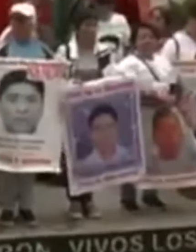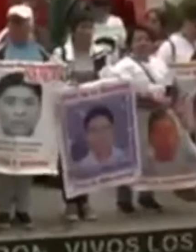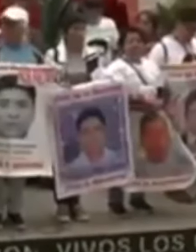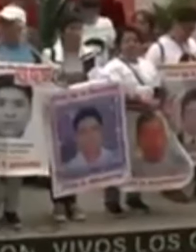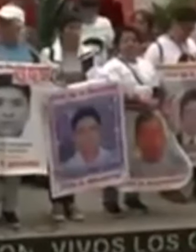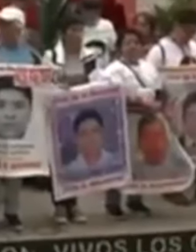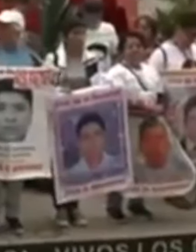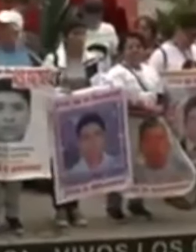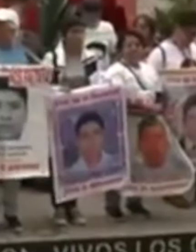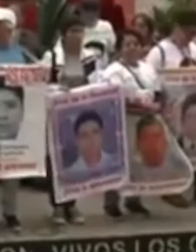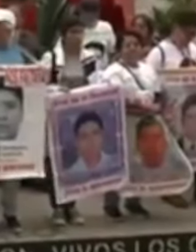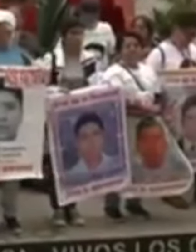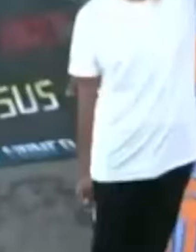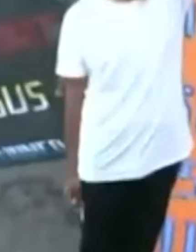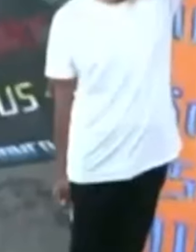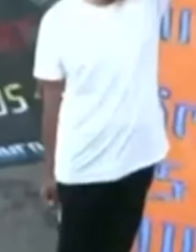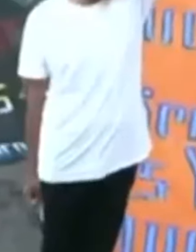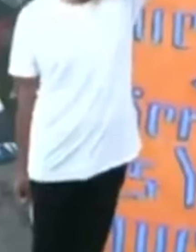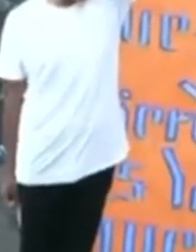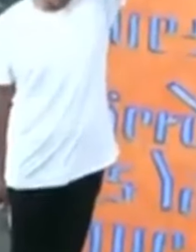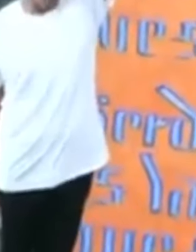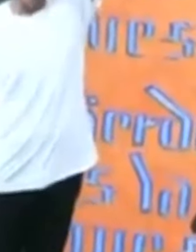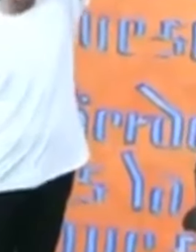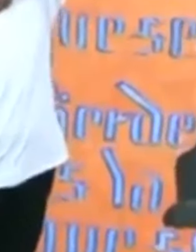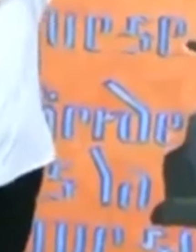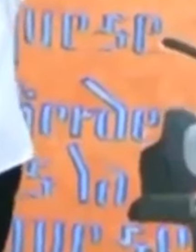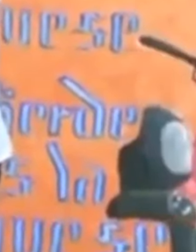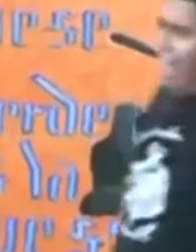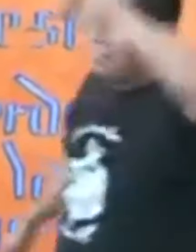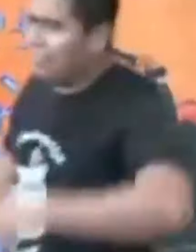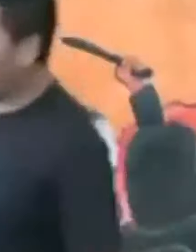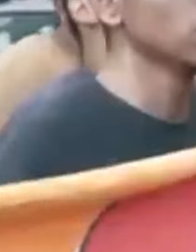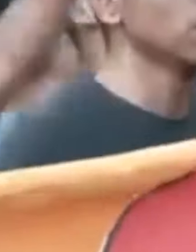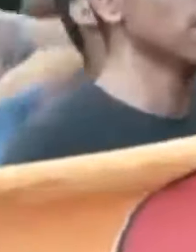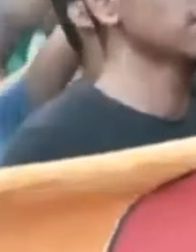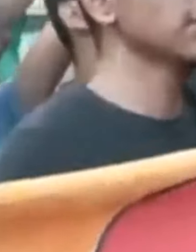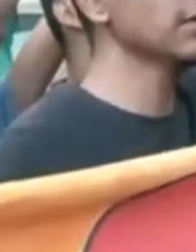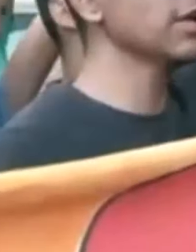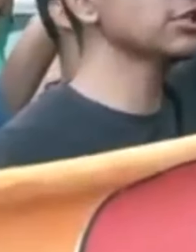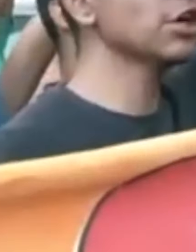previamente había aceptado durante la presentación de su último informe de gobierno que